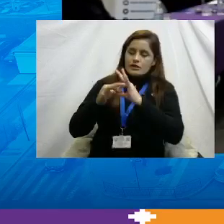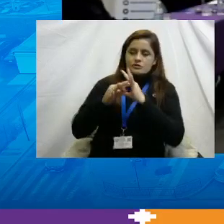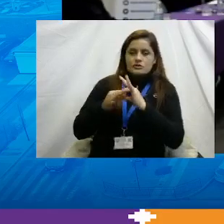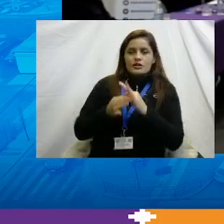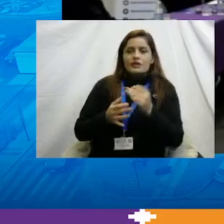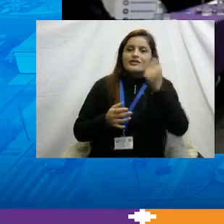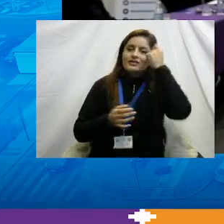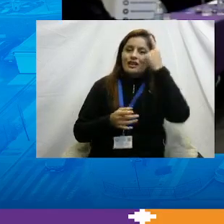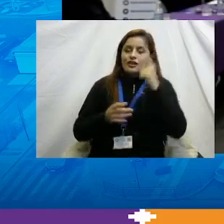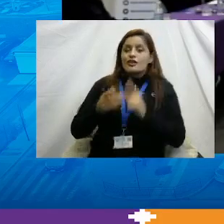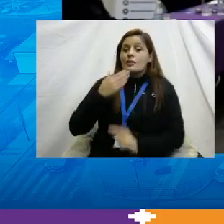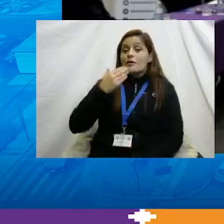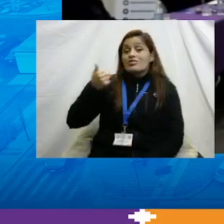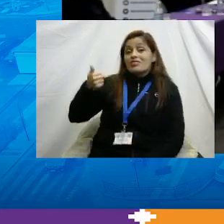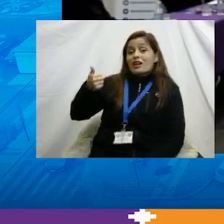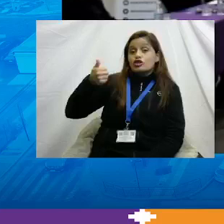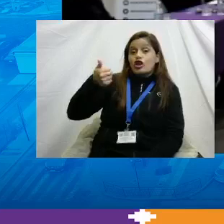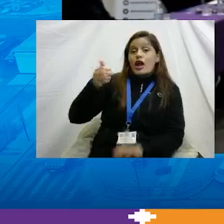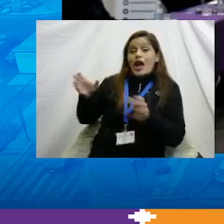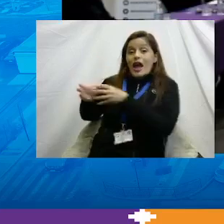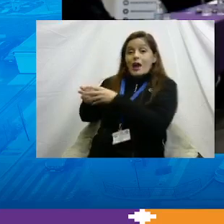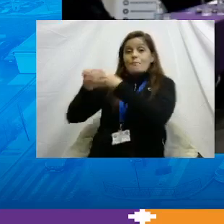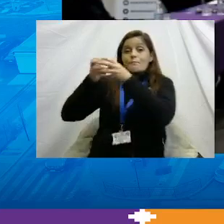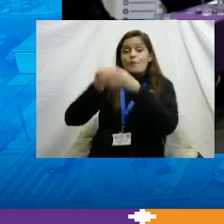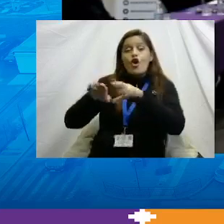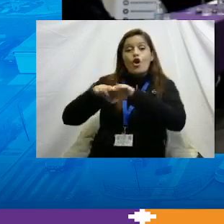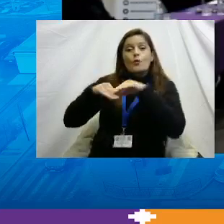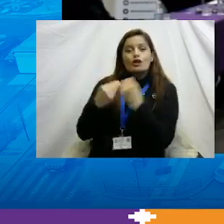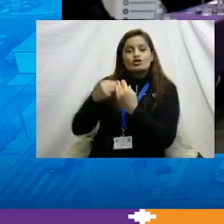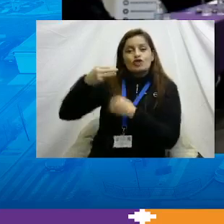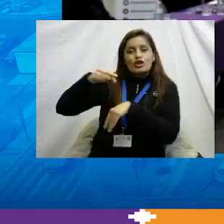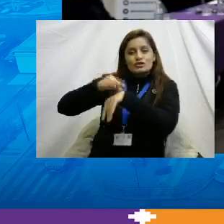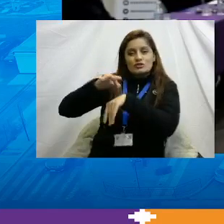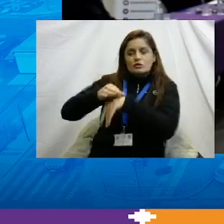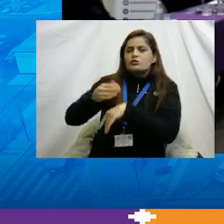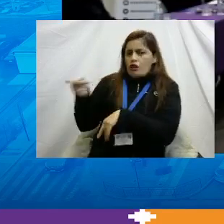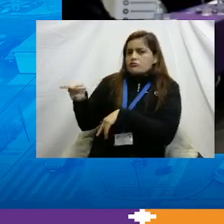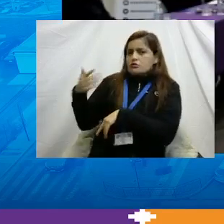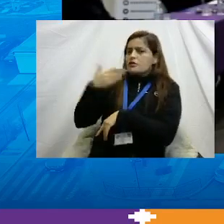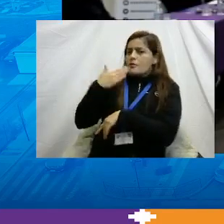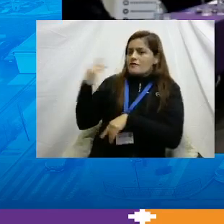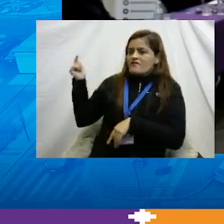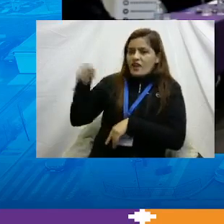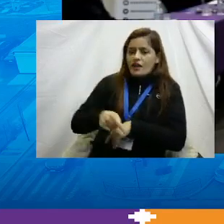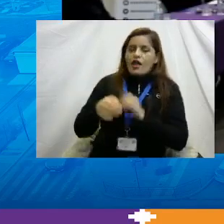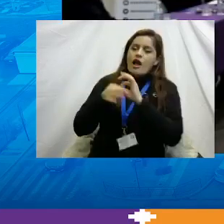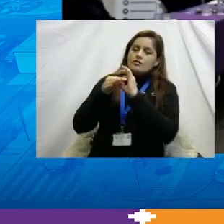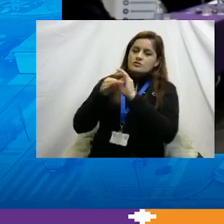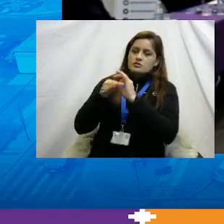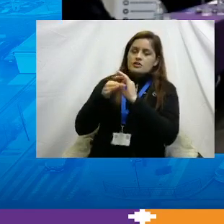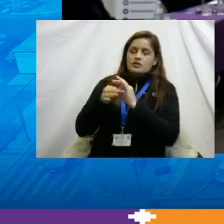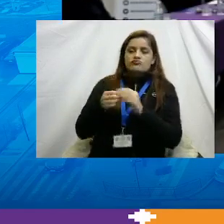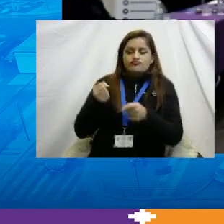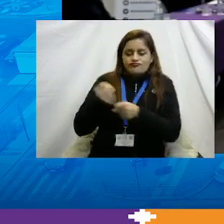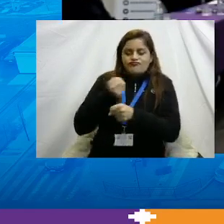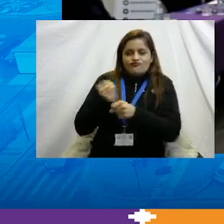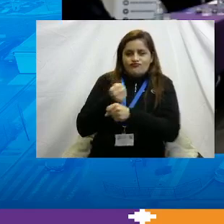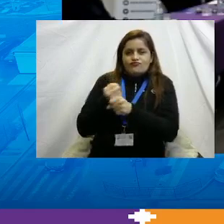entiendo ahí la directora también y el equipo clínico del departamento ha estado muy a disposición también para llevar ese